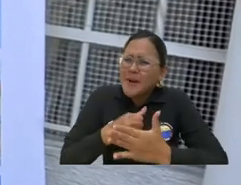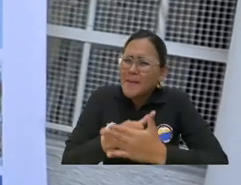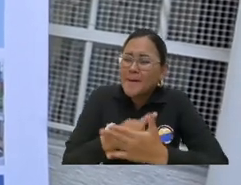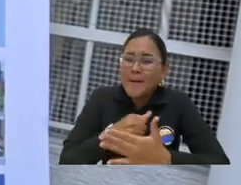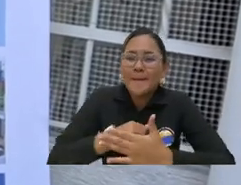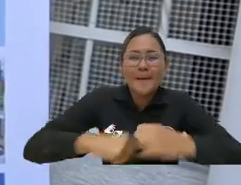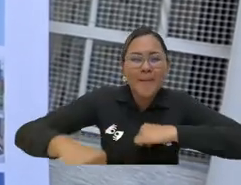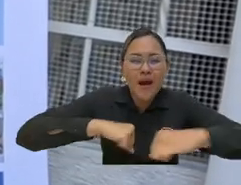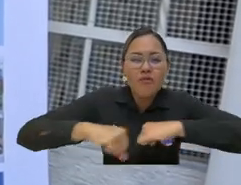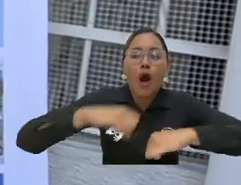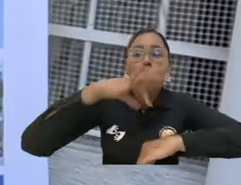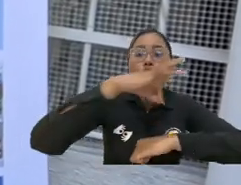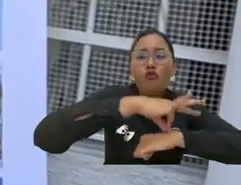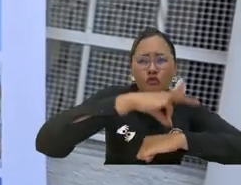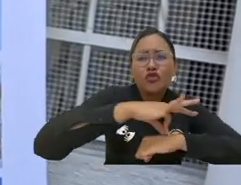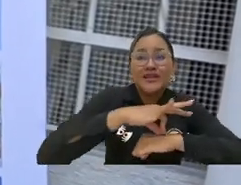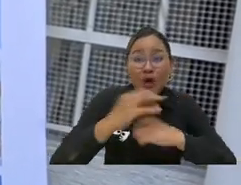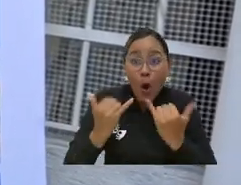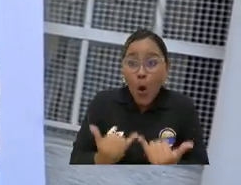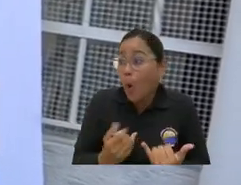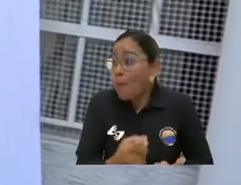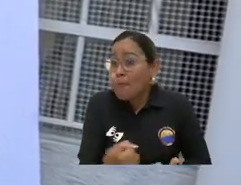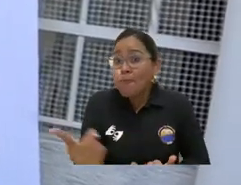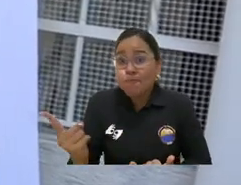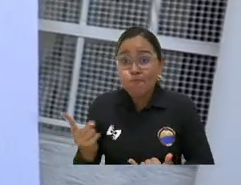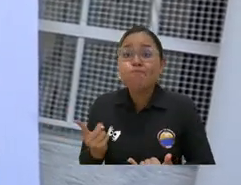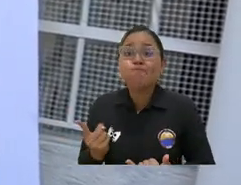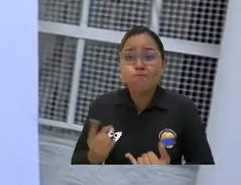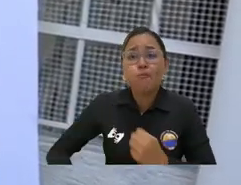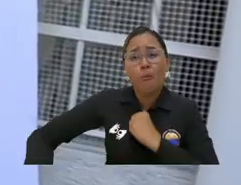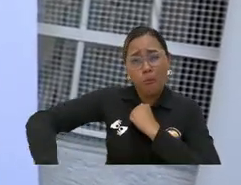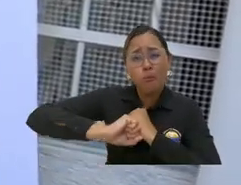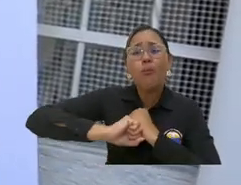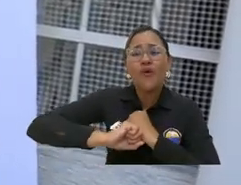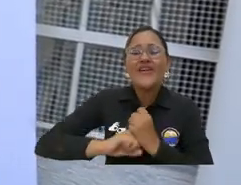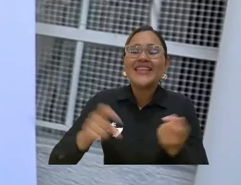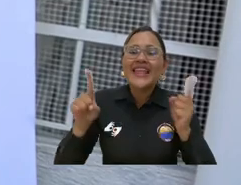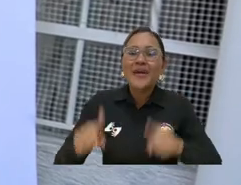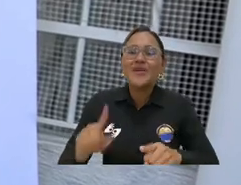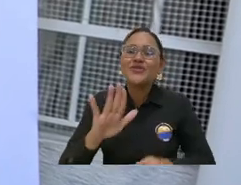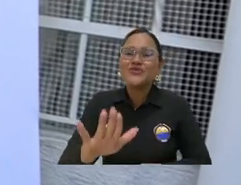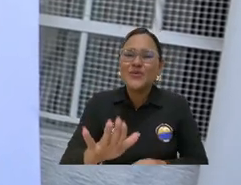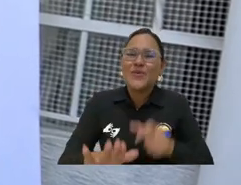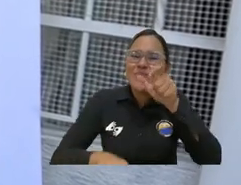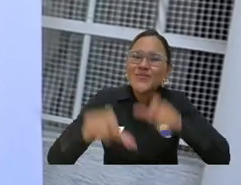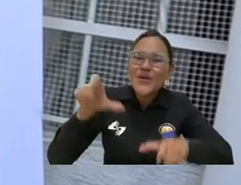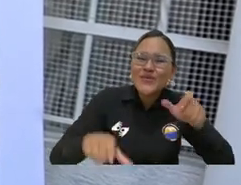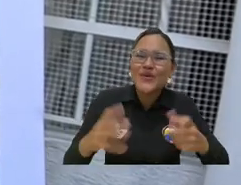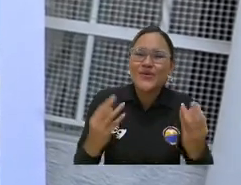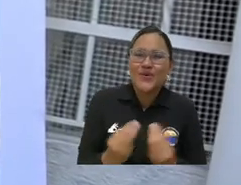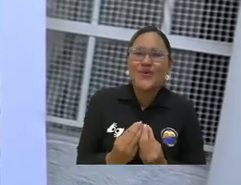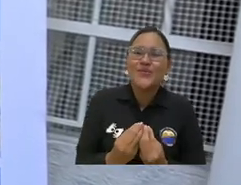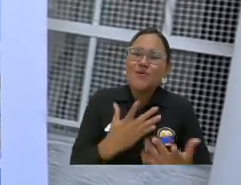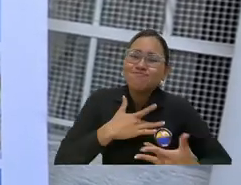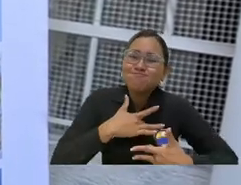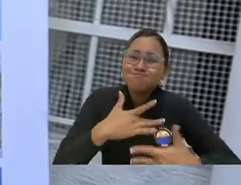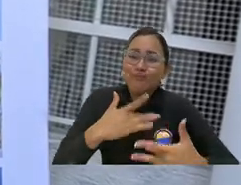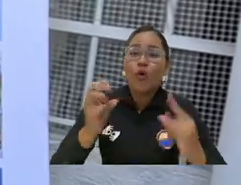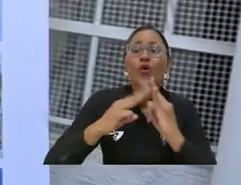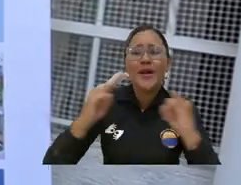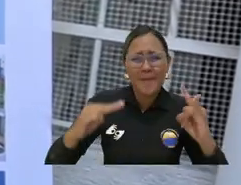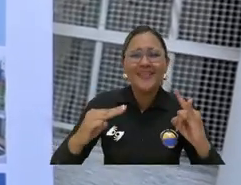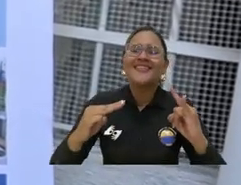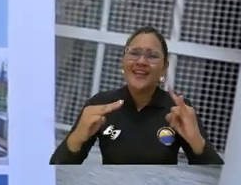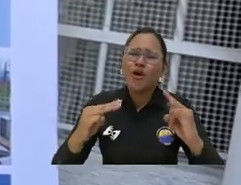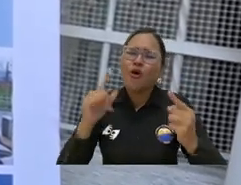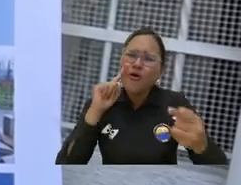gestionar, a través de muchas fundaciones que hoy nos acompañan y principalmente de nuestro voluntariado Uni Magdalena, una jornada